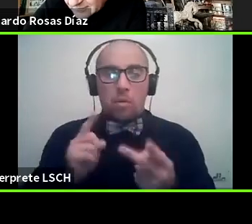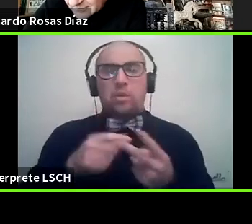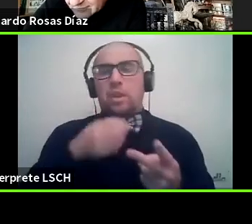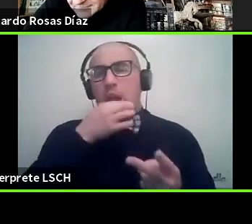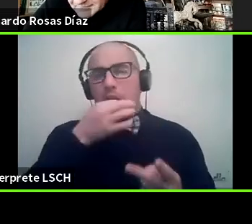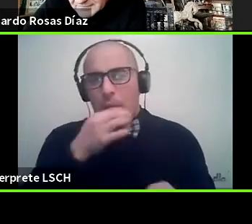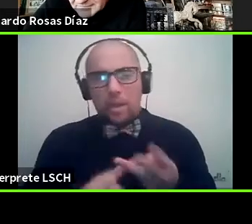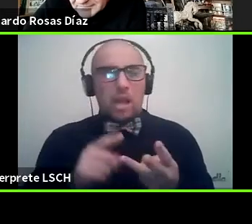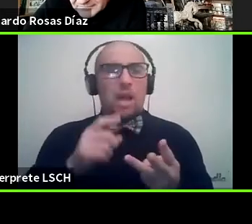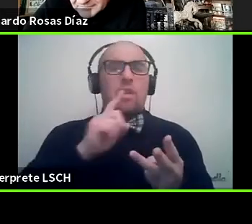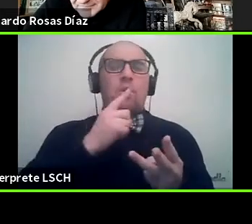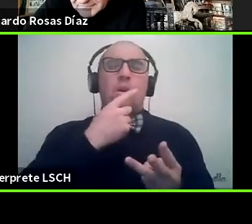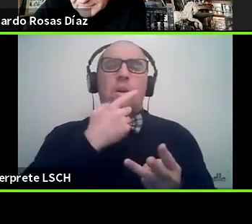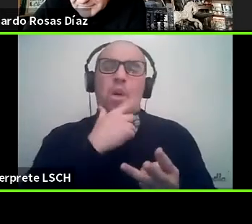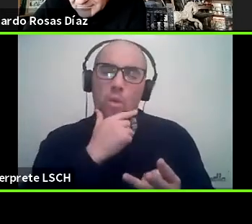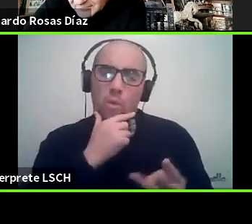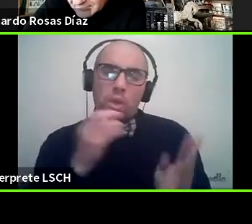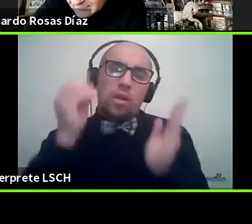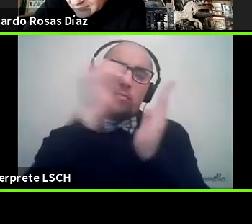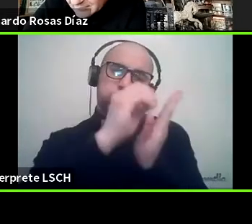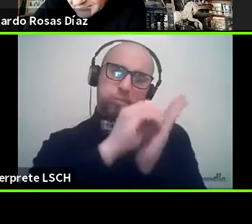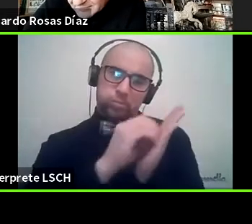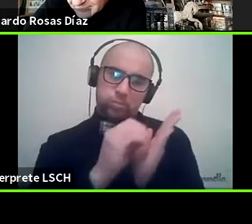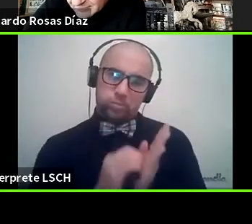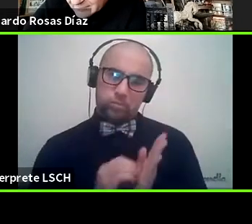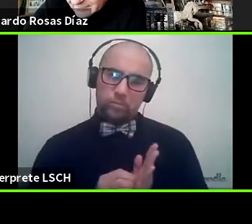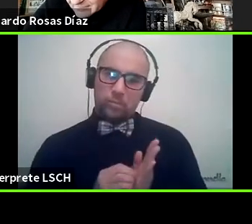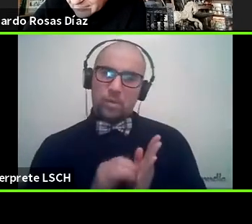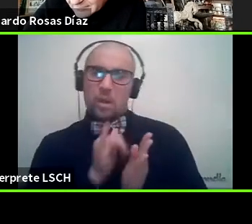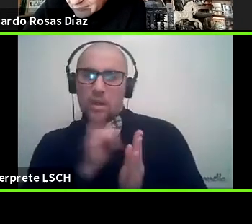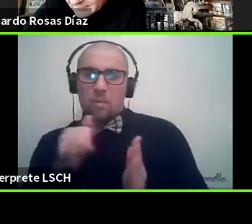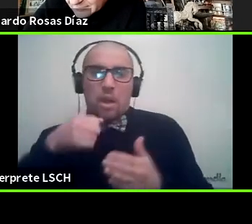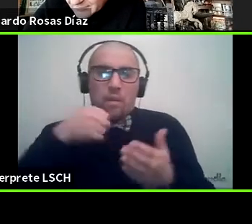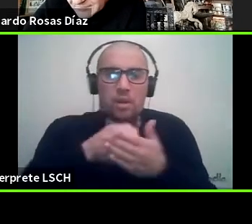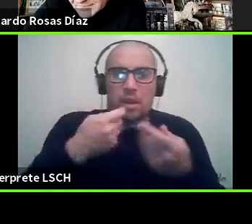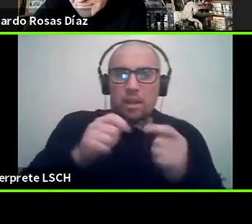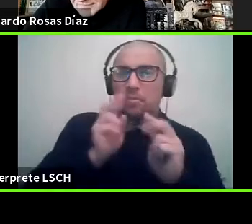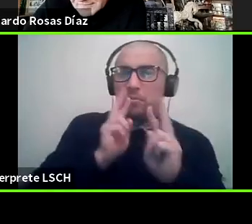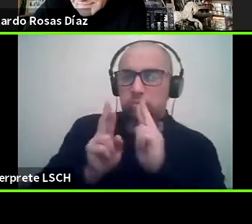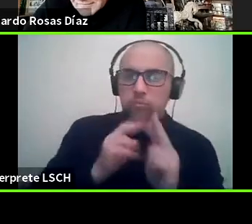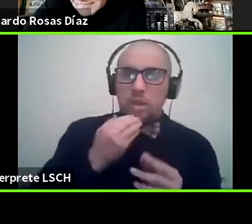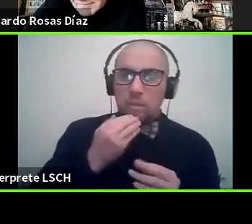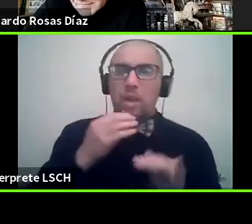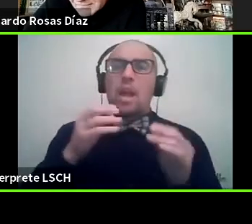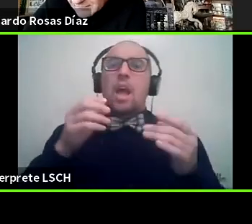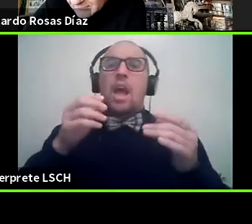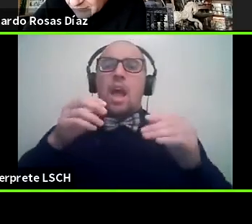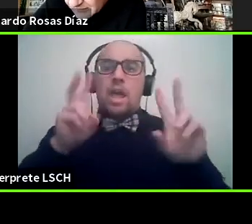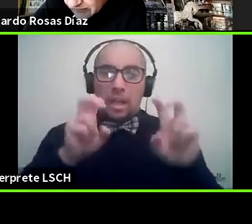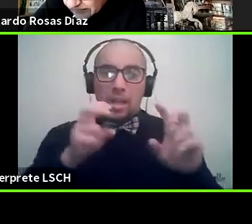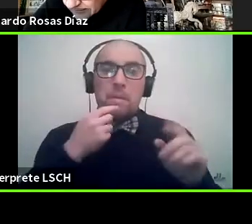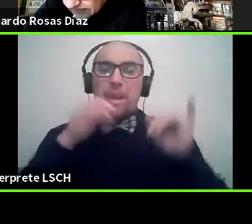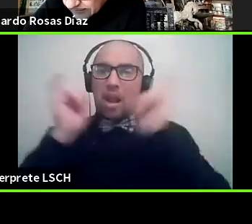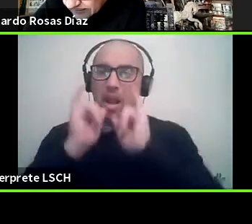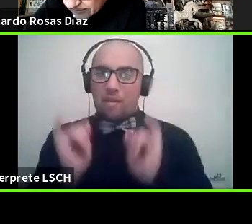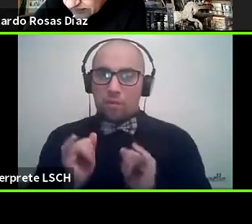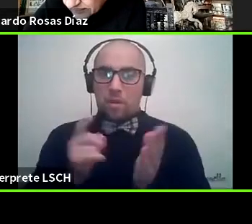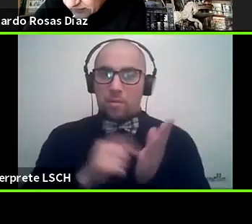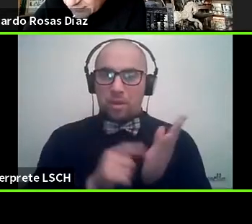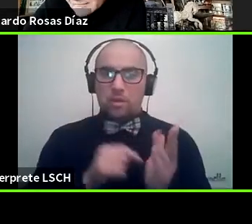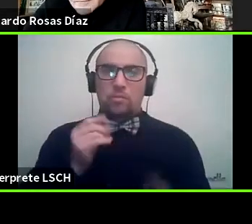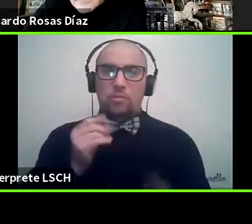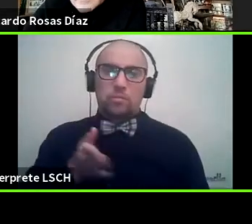lo que quieren, en verdad, más, más en el fondo, o también en la forma de lo que es la aplicación. Y así que para